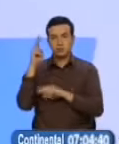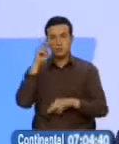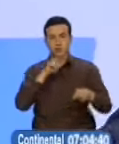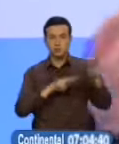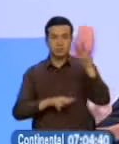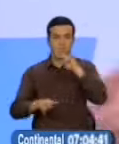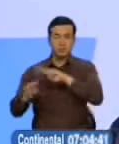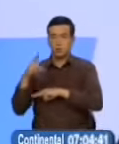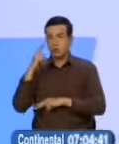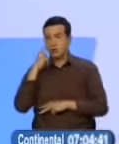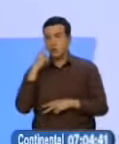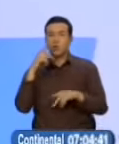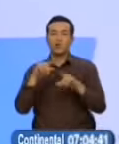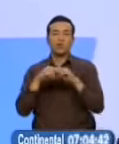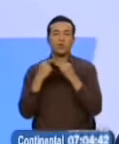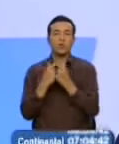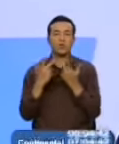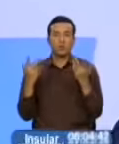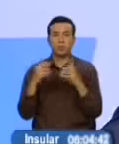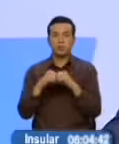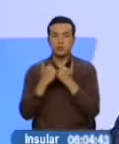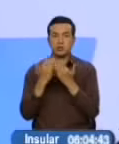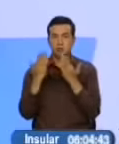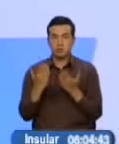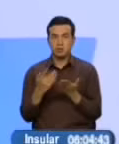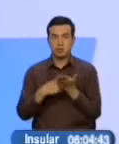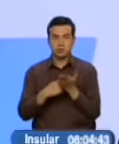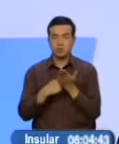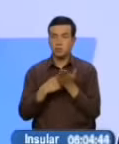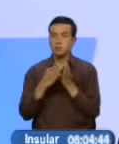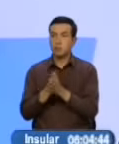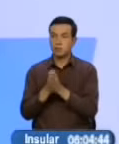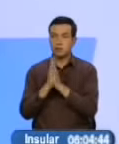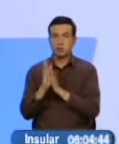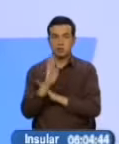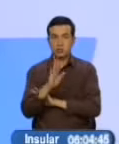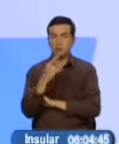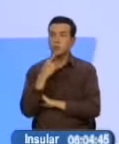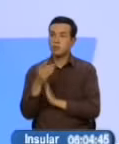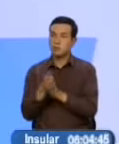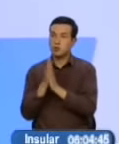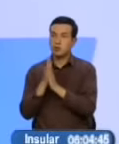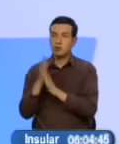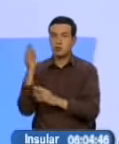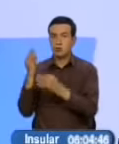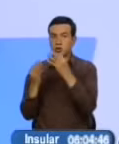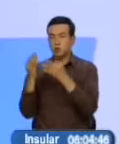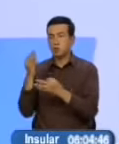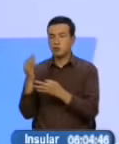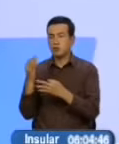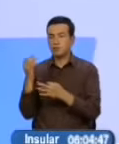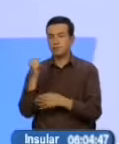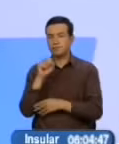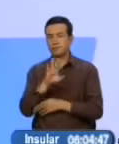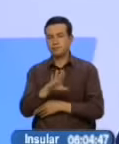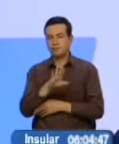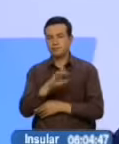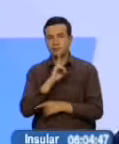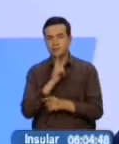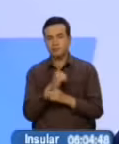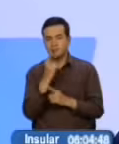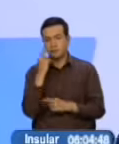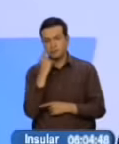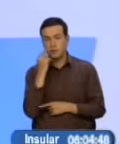el argumento del grupo de asambleístas que está solicitando, que ha hecho el pedido de juicio político, lo que vemos es que no